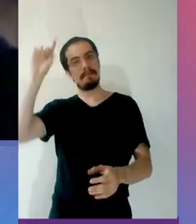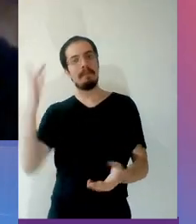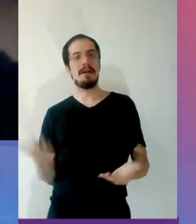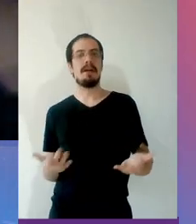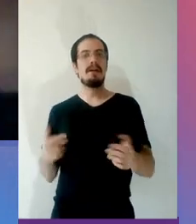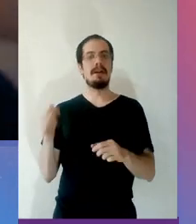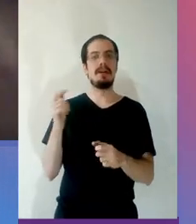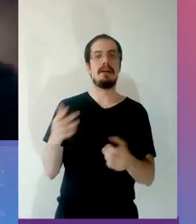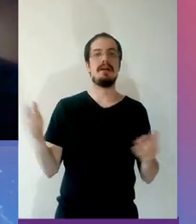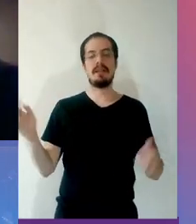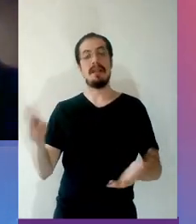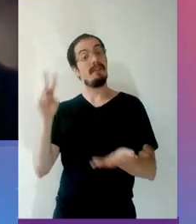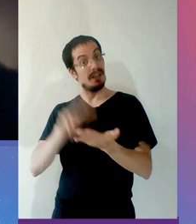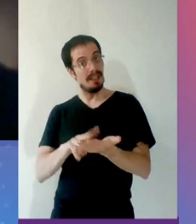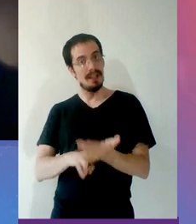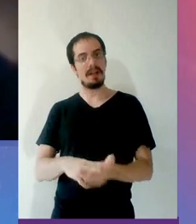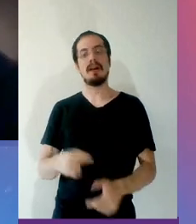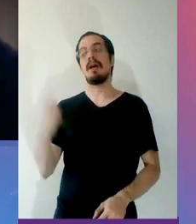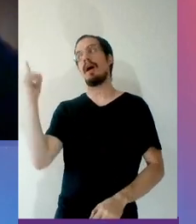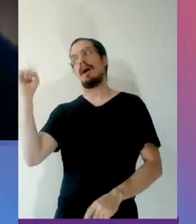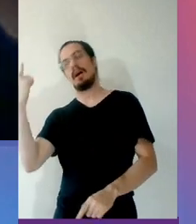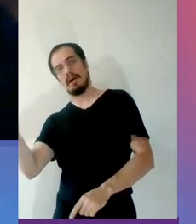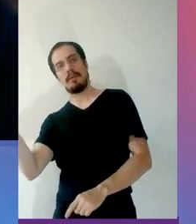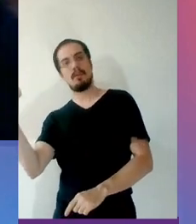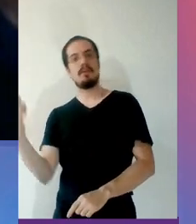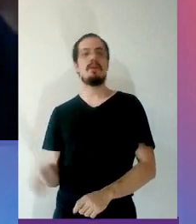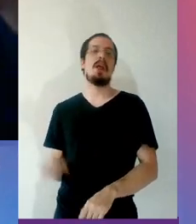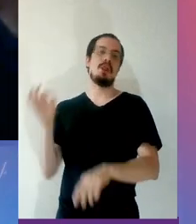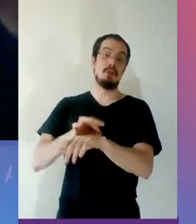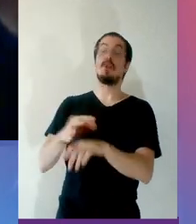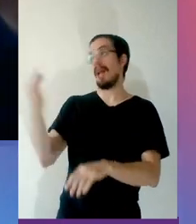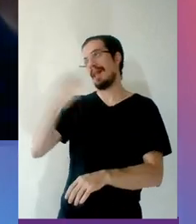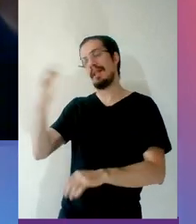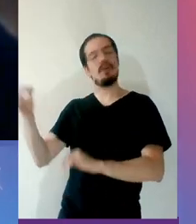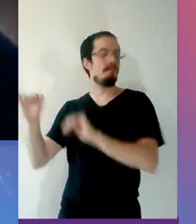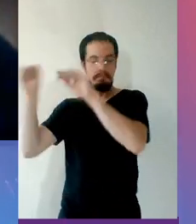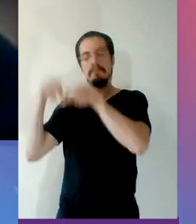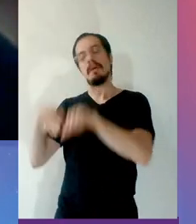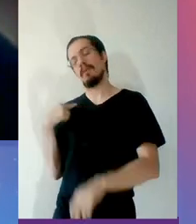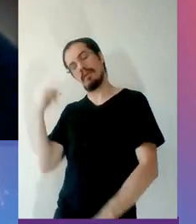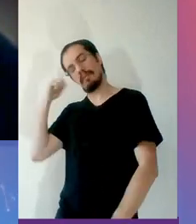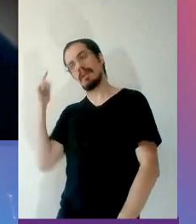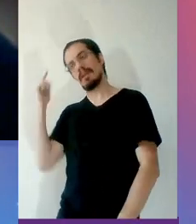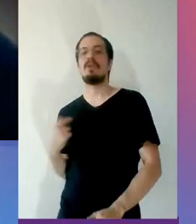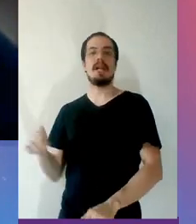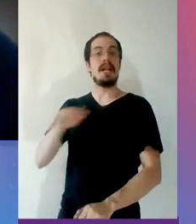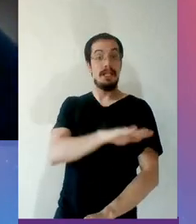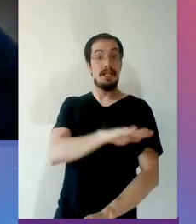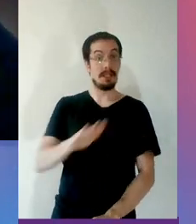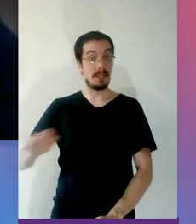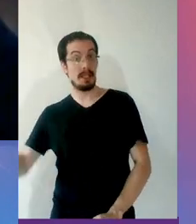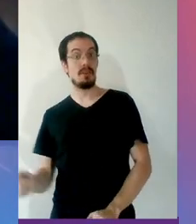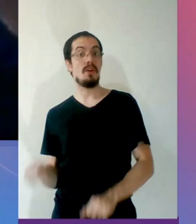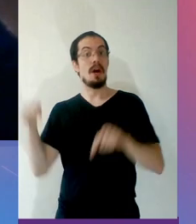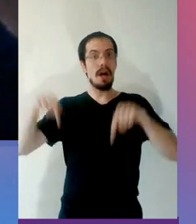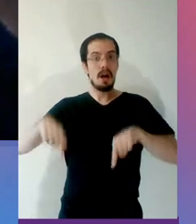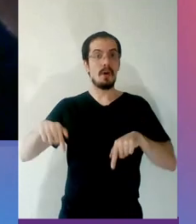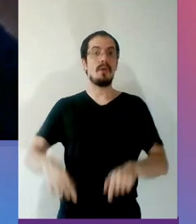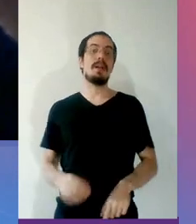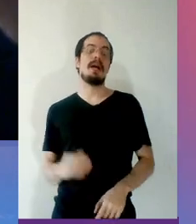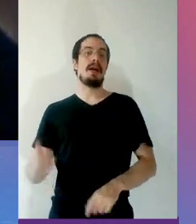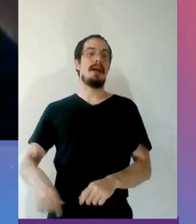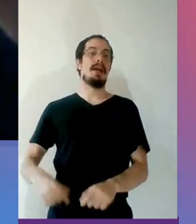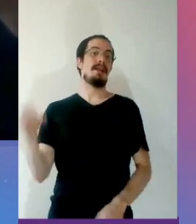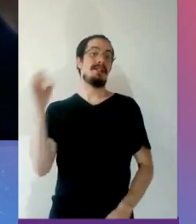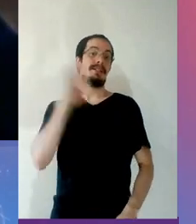fondo, esto significa un tema país. Esto, si en el fondo los niños de hoy son los que van a ser el país de mañana. Entonces, en el fondo, si yo